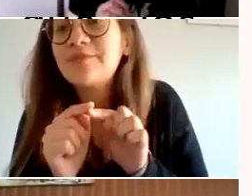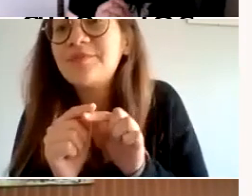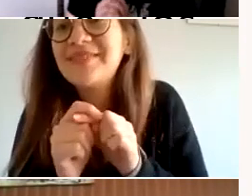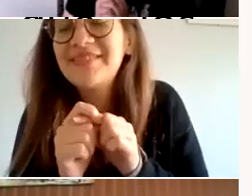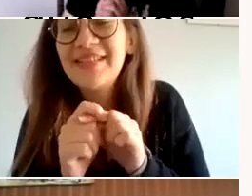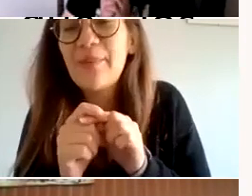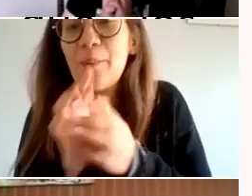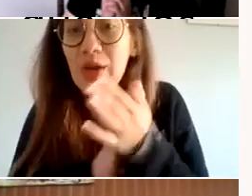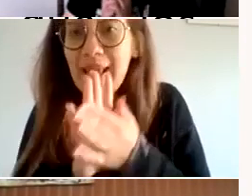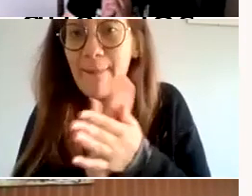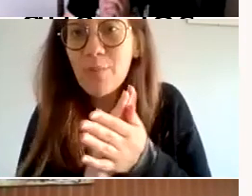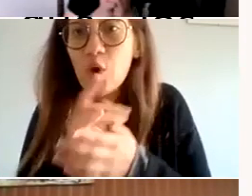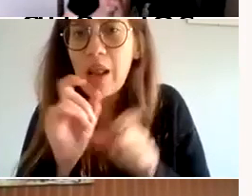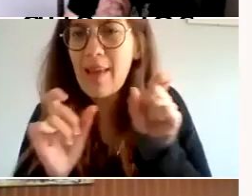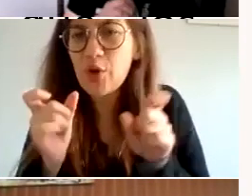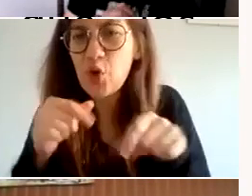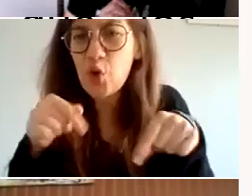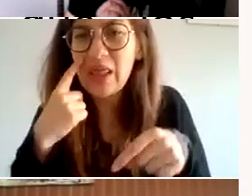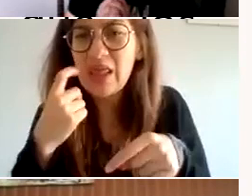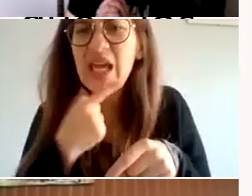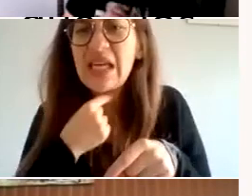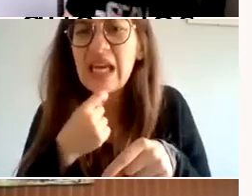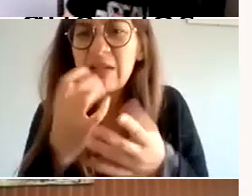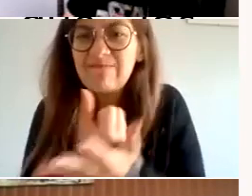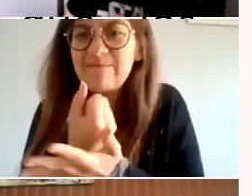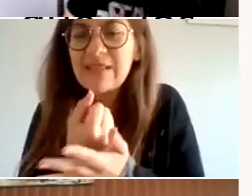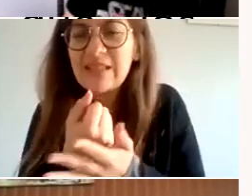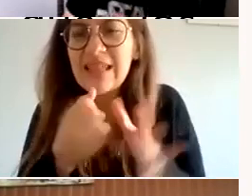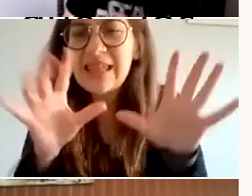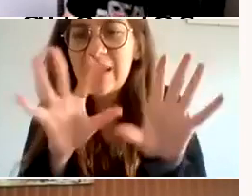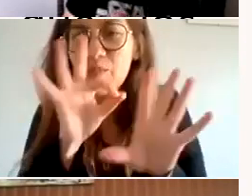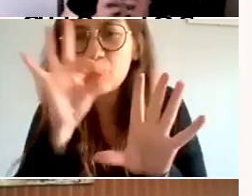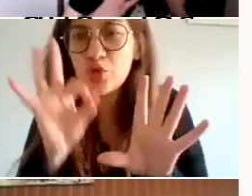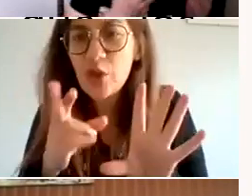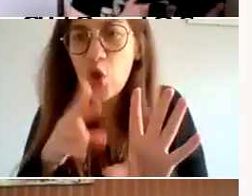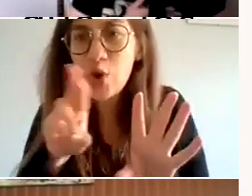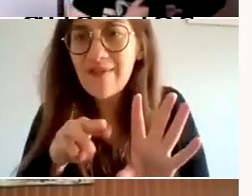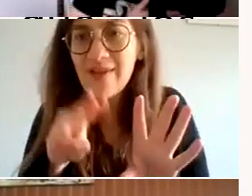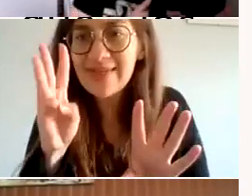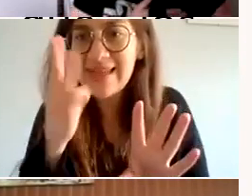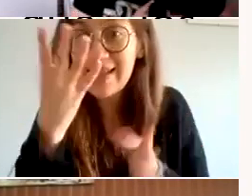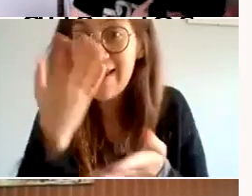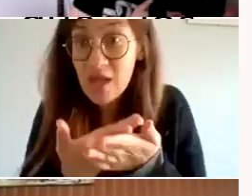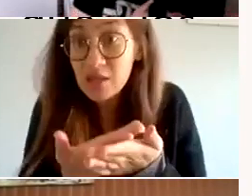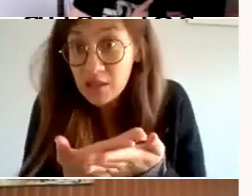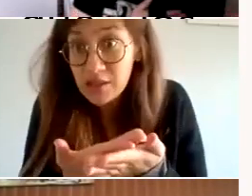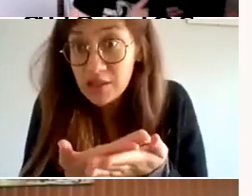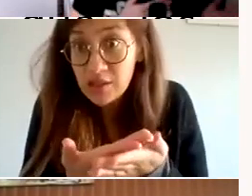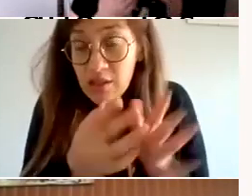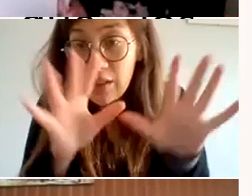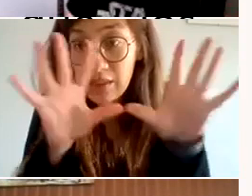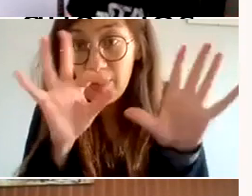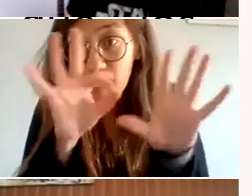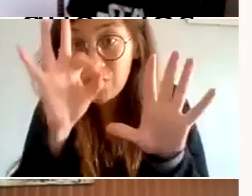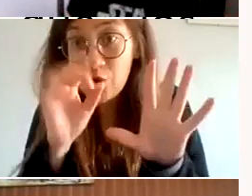con el tercer retiro de la AFP. Puede ser también que gente quiera ese